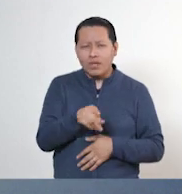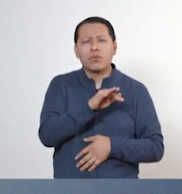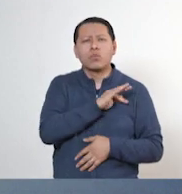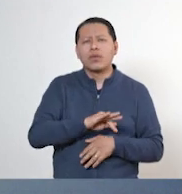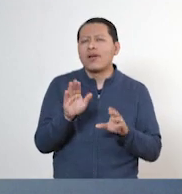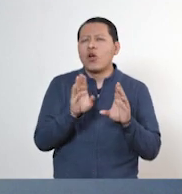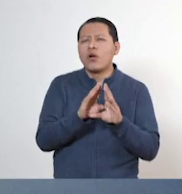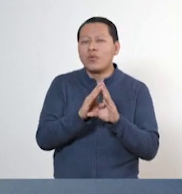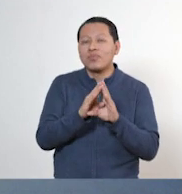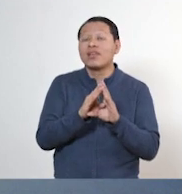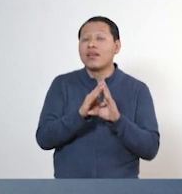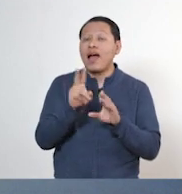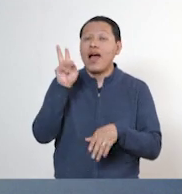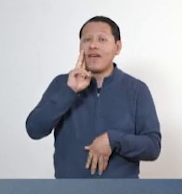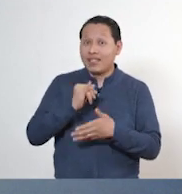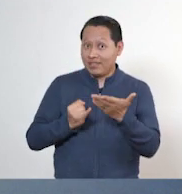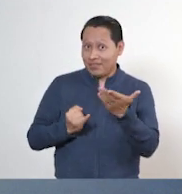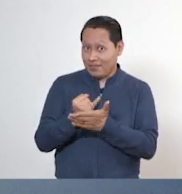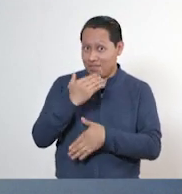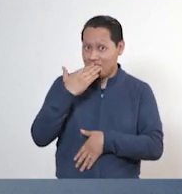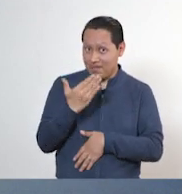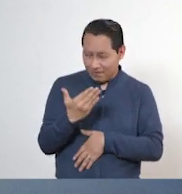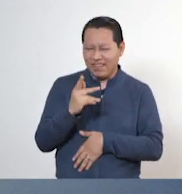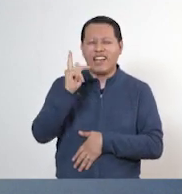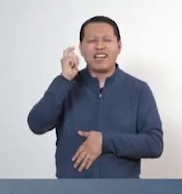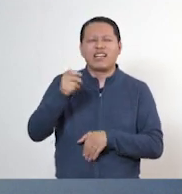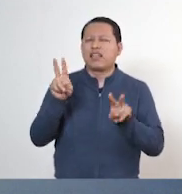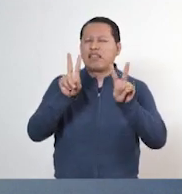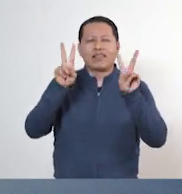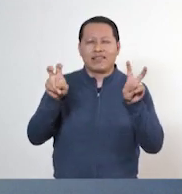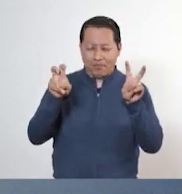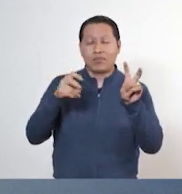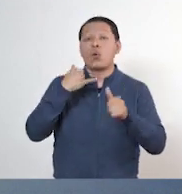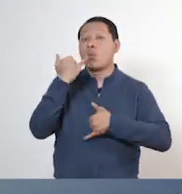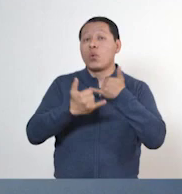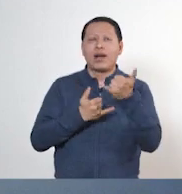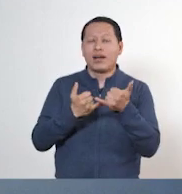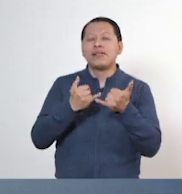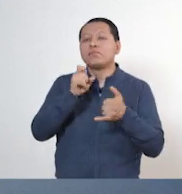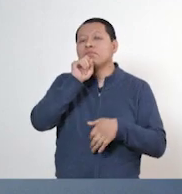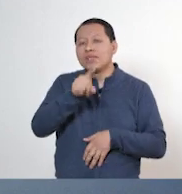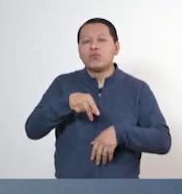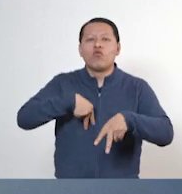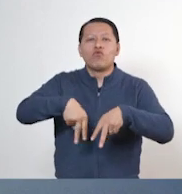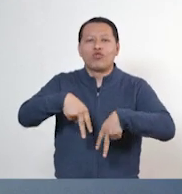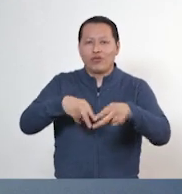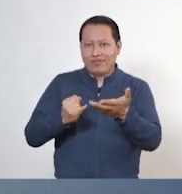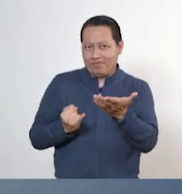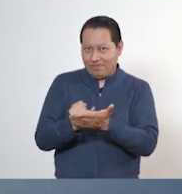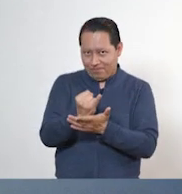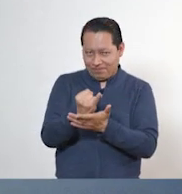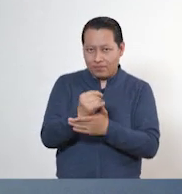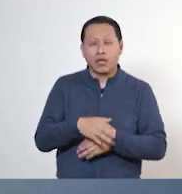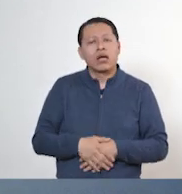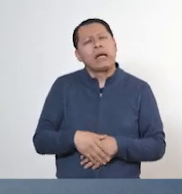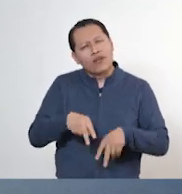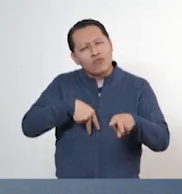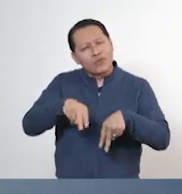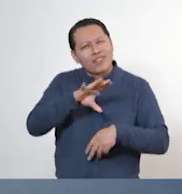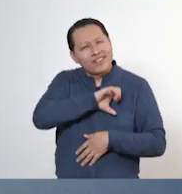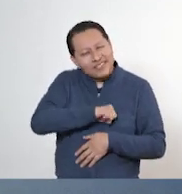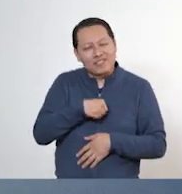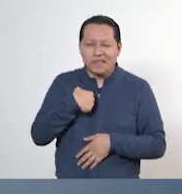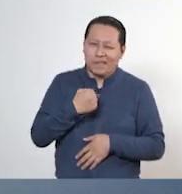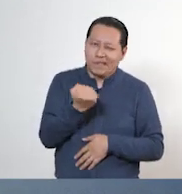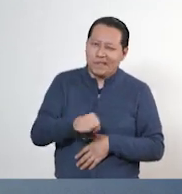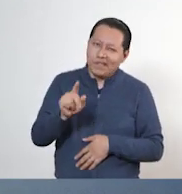buena decisión. Así que el juego se llama el fútbol de las decisiones. Perfecto, me encanta el fútbol. No soy muy buena jugándolo, pero vamos